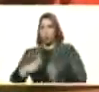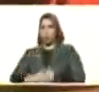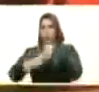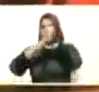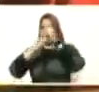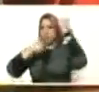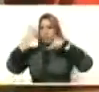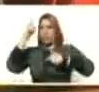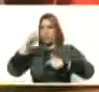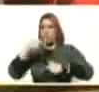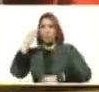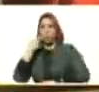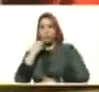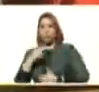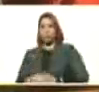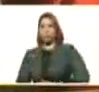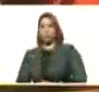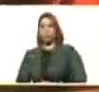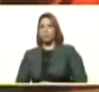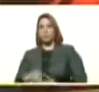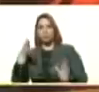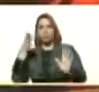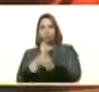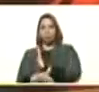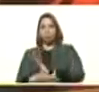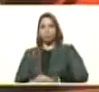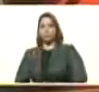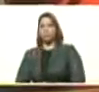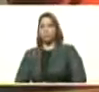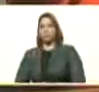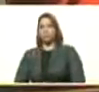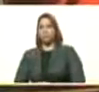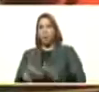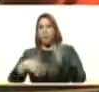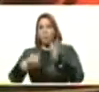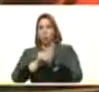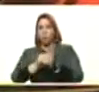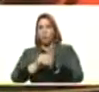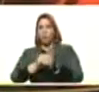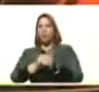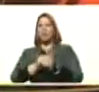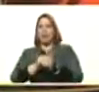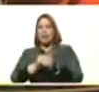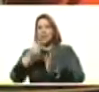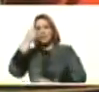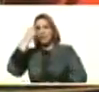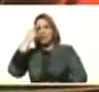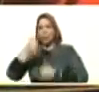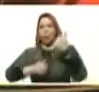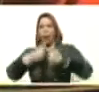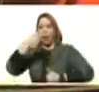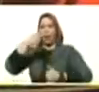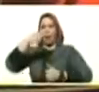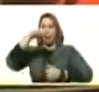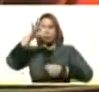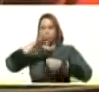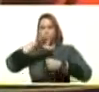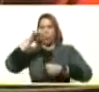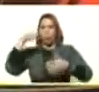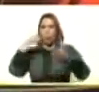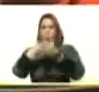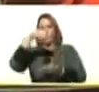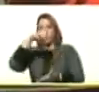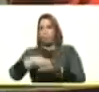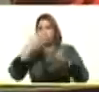pueblo heroico de Bolívar. Y se trata de eso, presidente, volver a las raíces de Chávez. El golpe de Estado